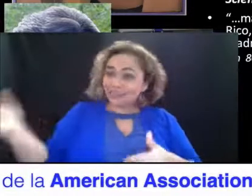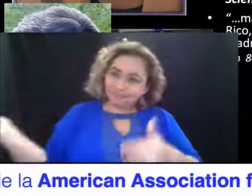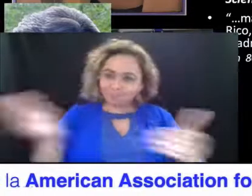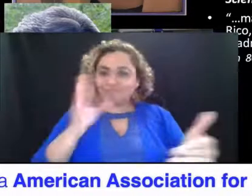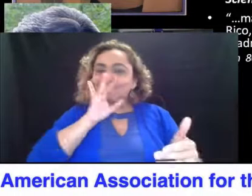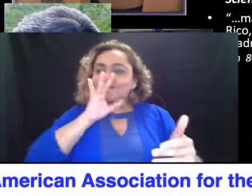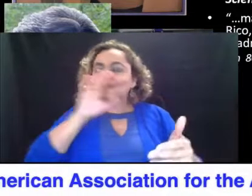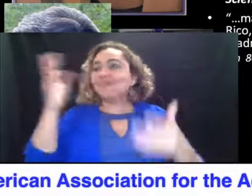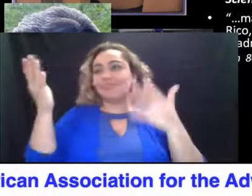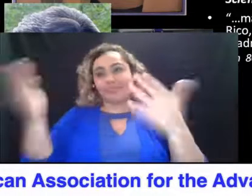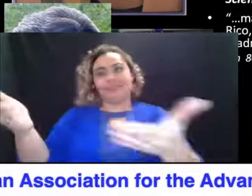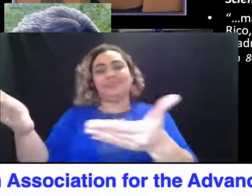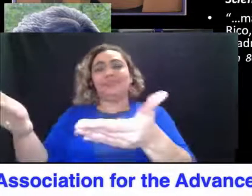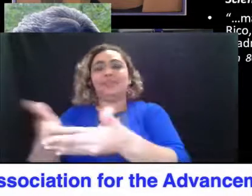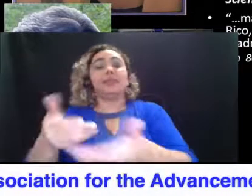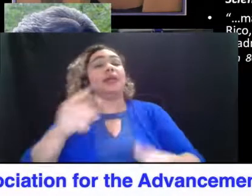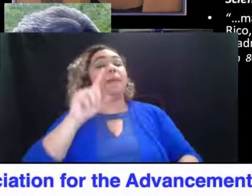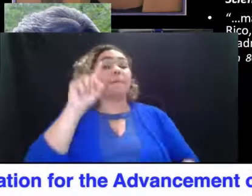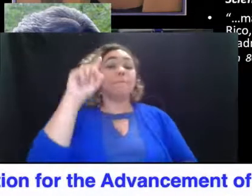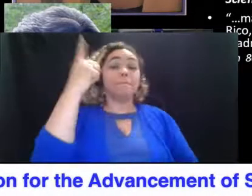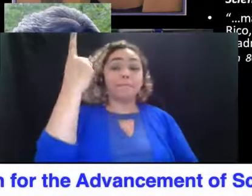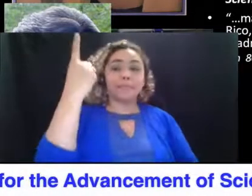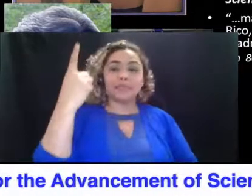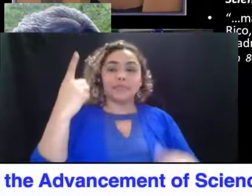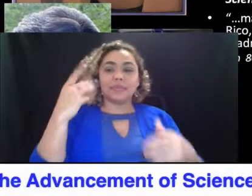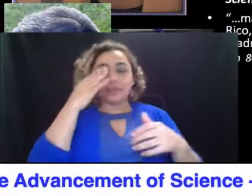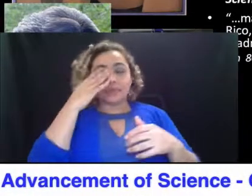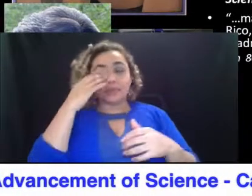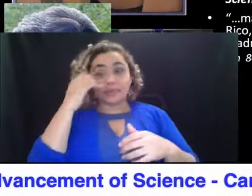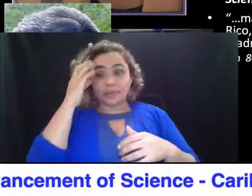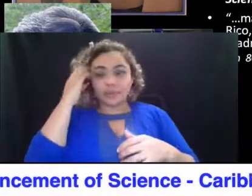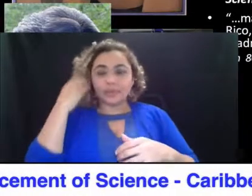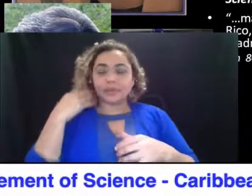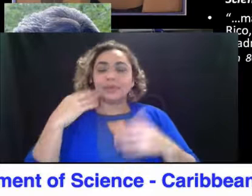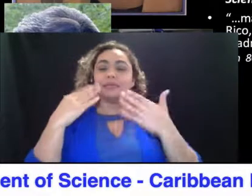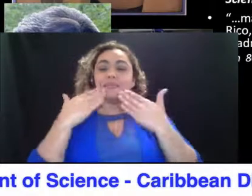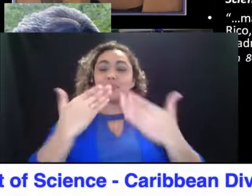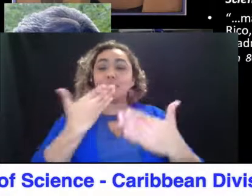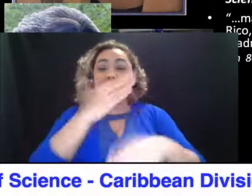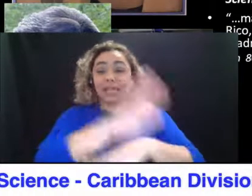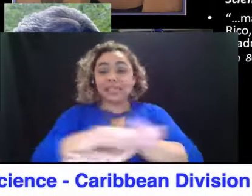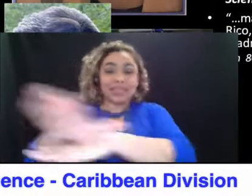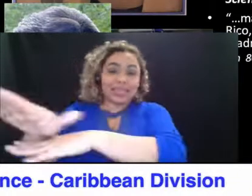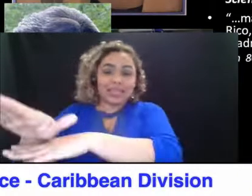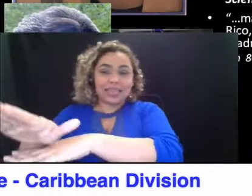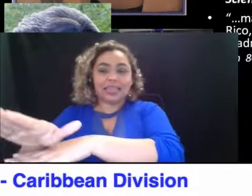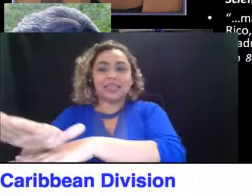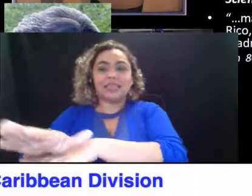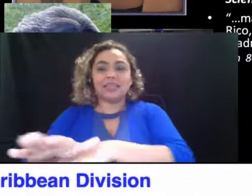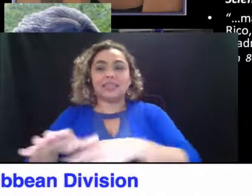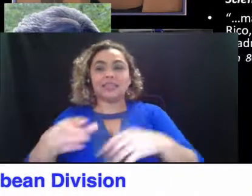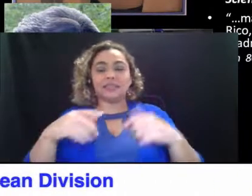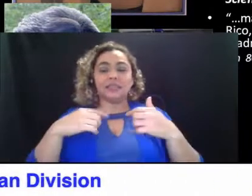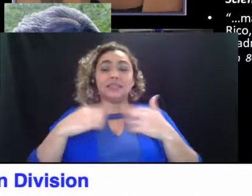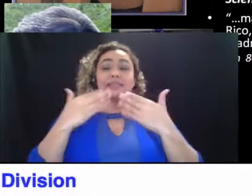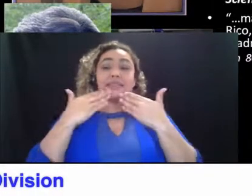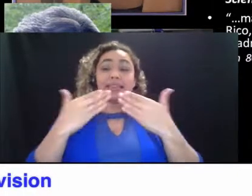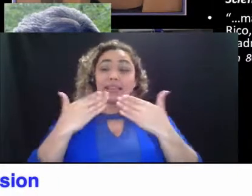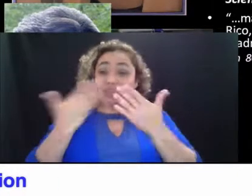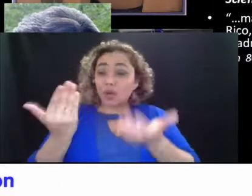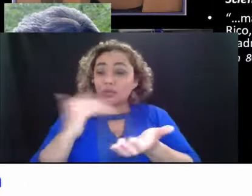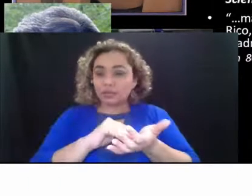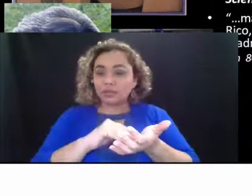Gracias. Primero, muchas tardes a todas y a todos. Gracias nuevamente